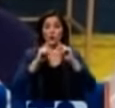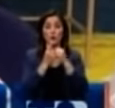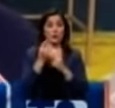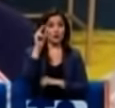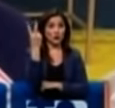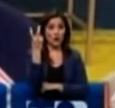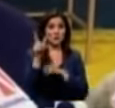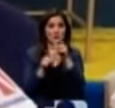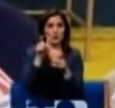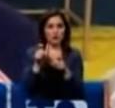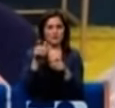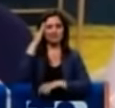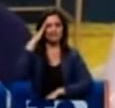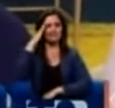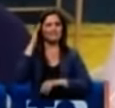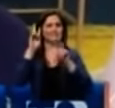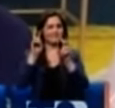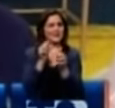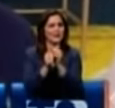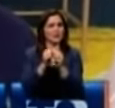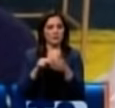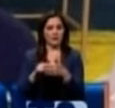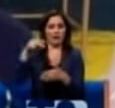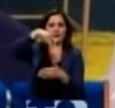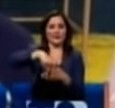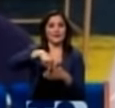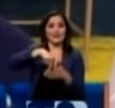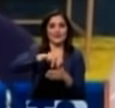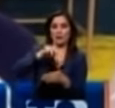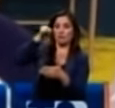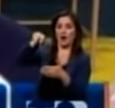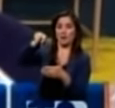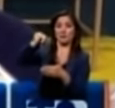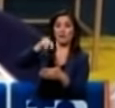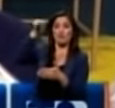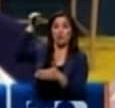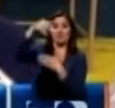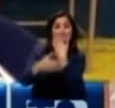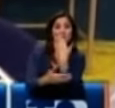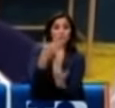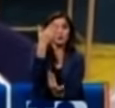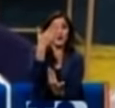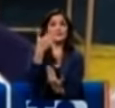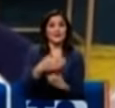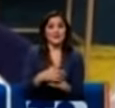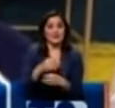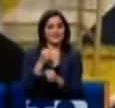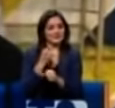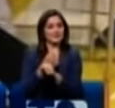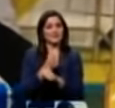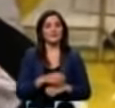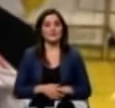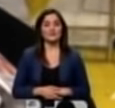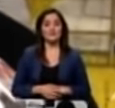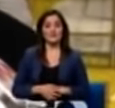personas que ya están totalmente familiarizadas con este tipo de saltos y técnicas para que a nosotros nos facilite mucho mejor en nuestras labores.